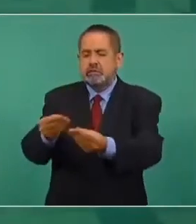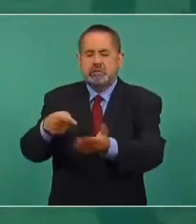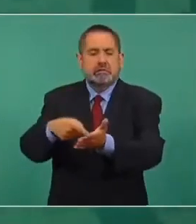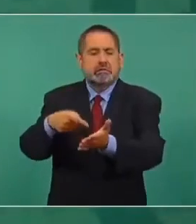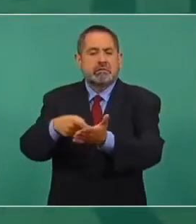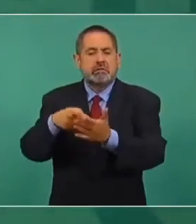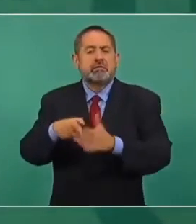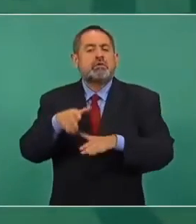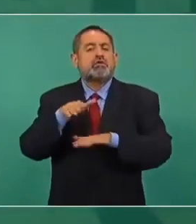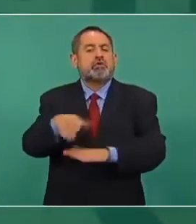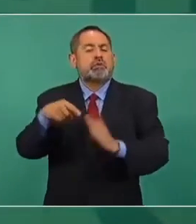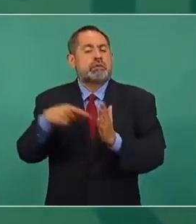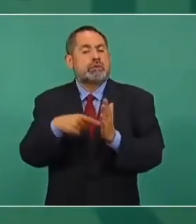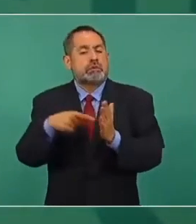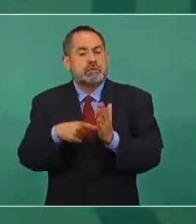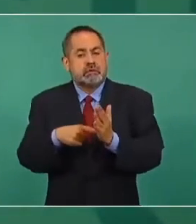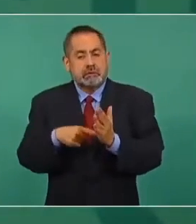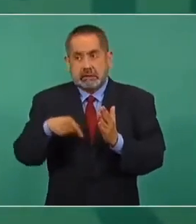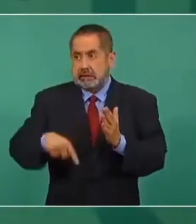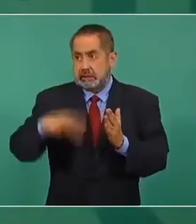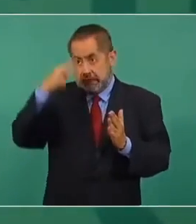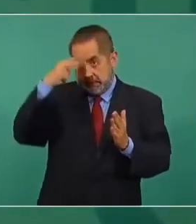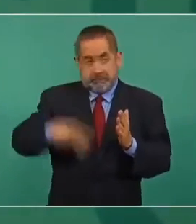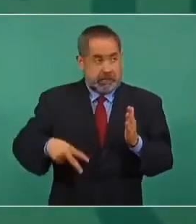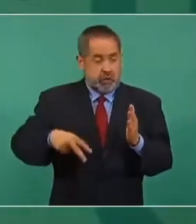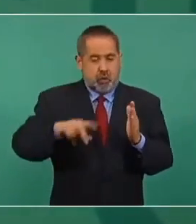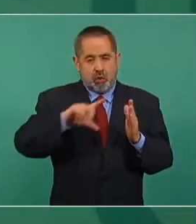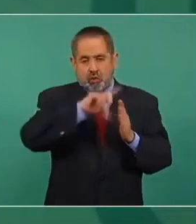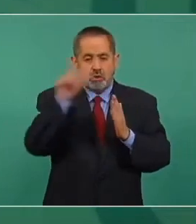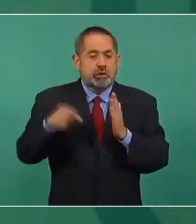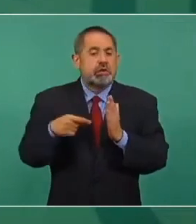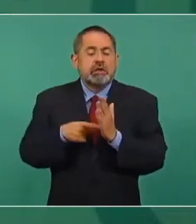aplicación en México